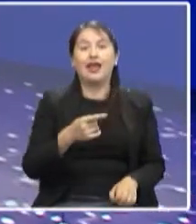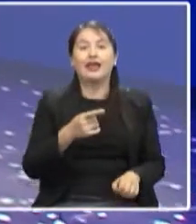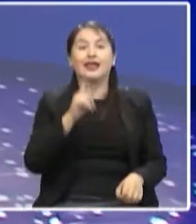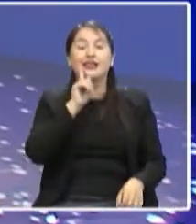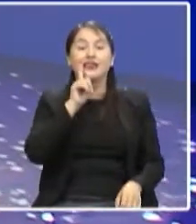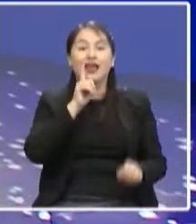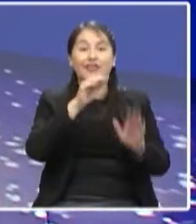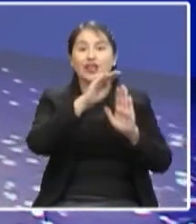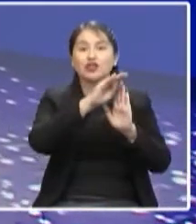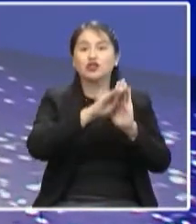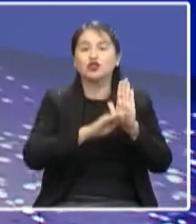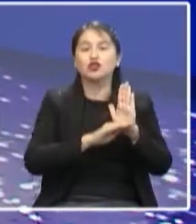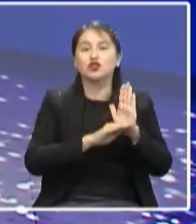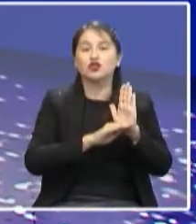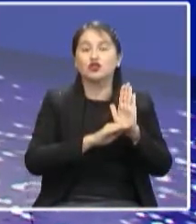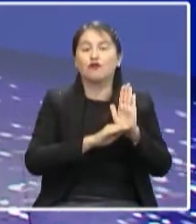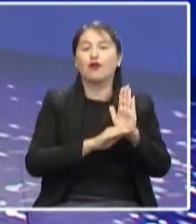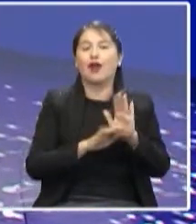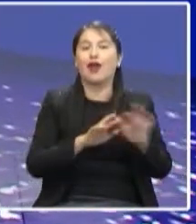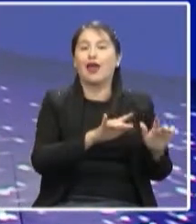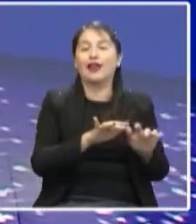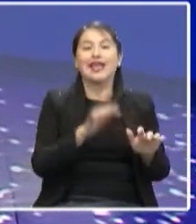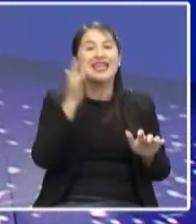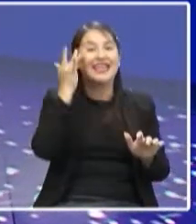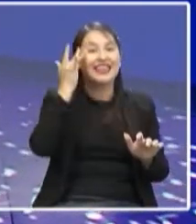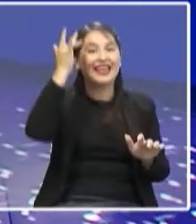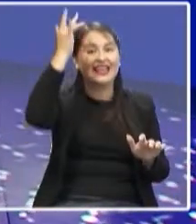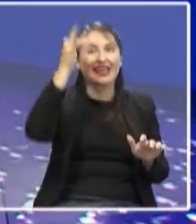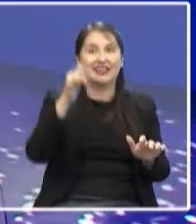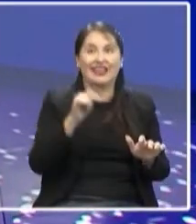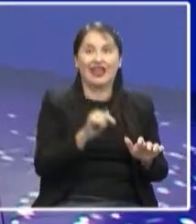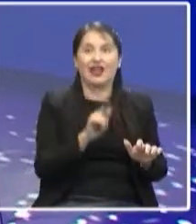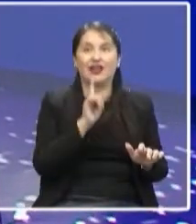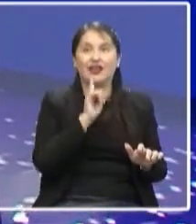que ahora le llamamos AI, inteligencia artificial, y unas estaciones